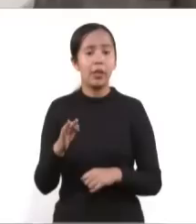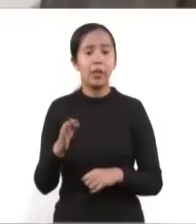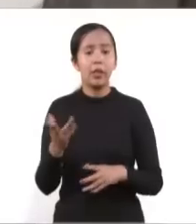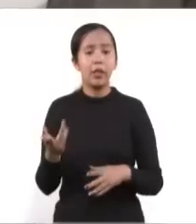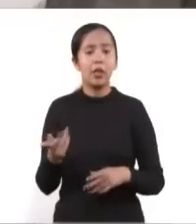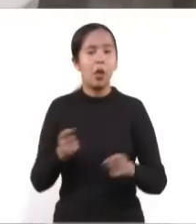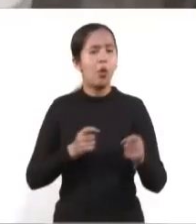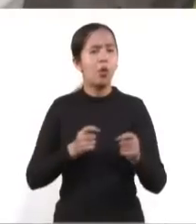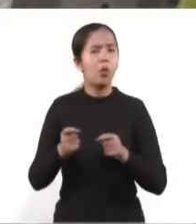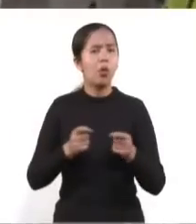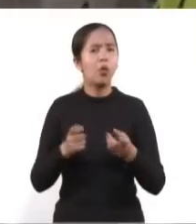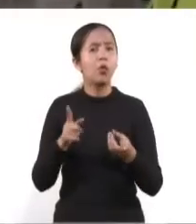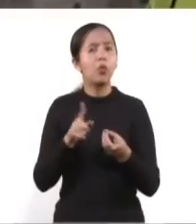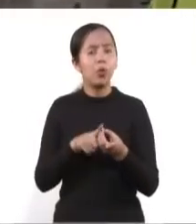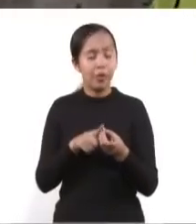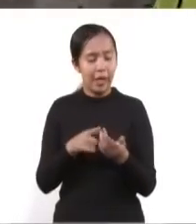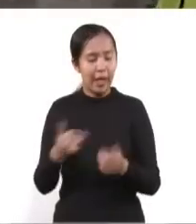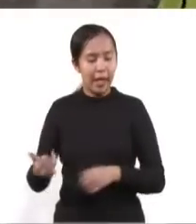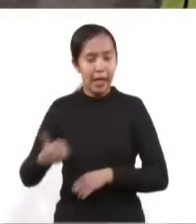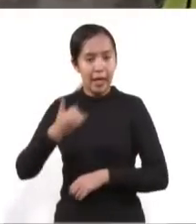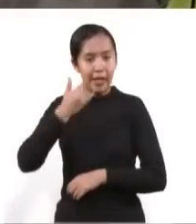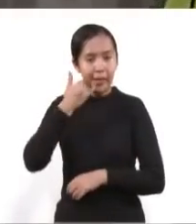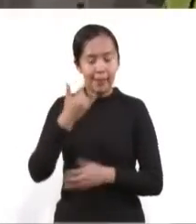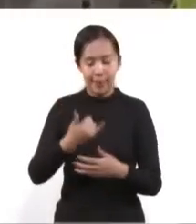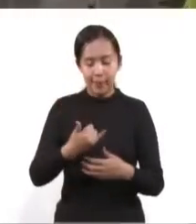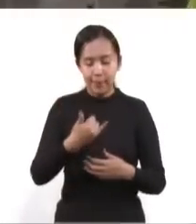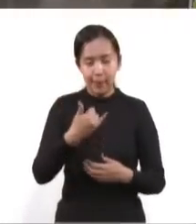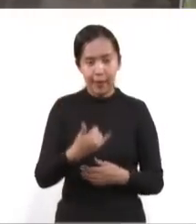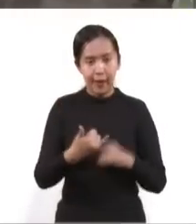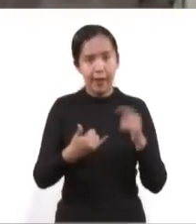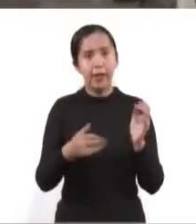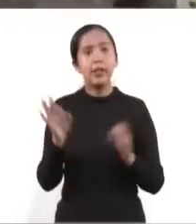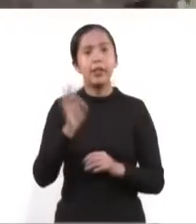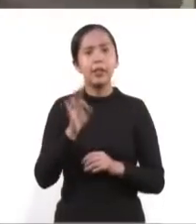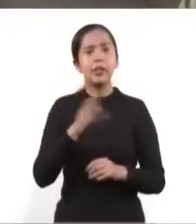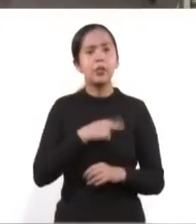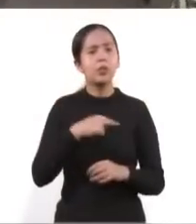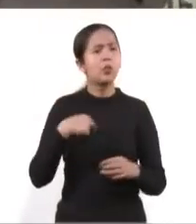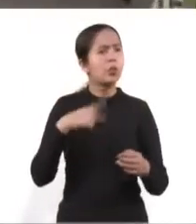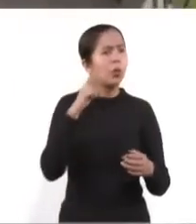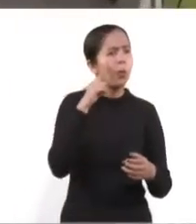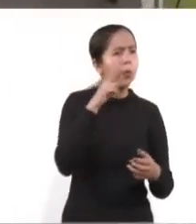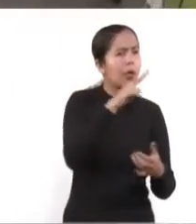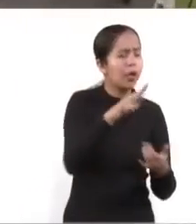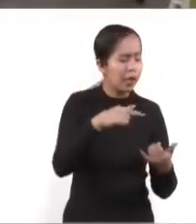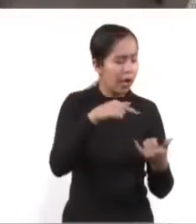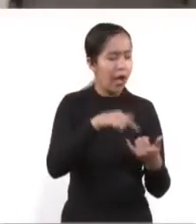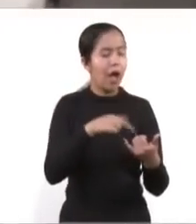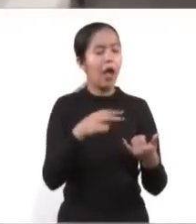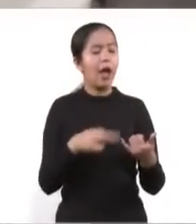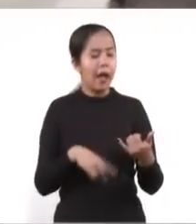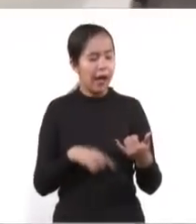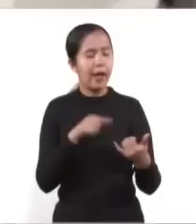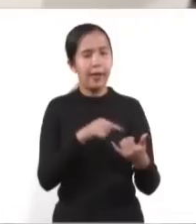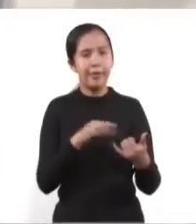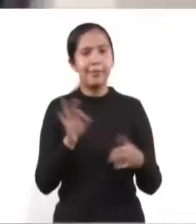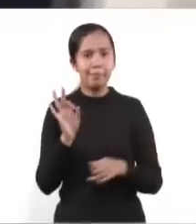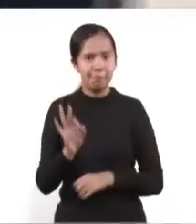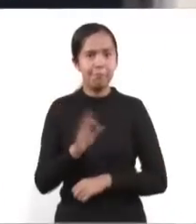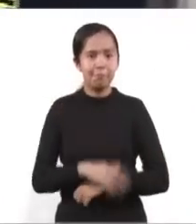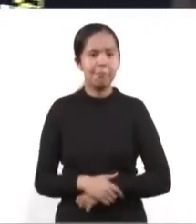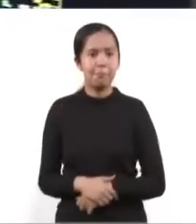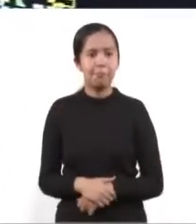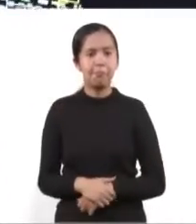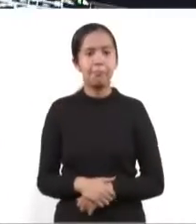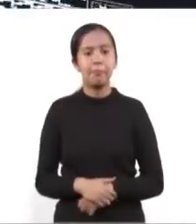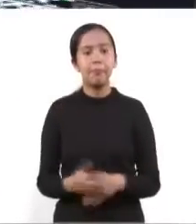esto desde un teléfono celular para estar interactuando y estar visualizando cómo se está comportando lo que es la subestación.